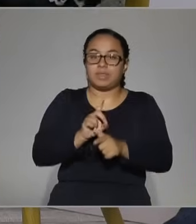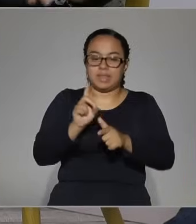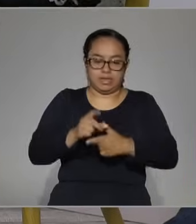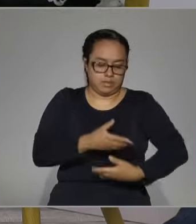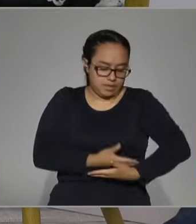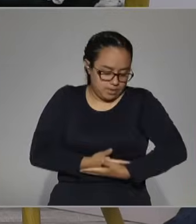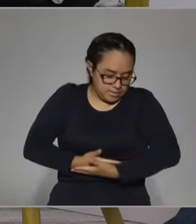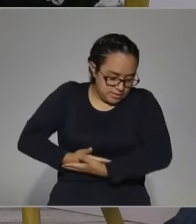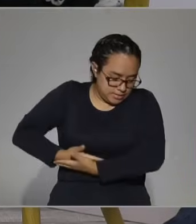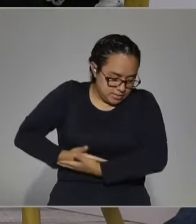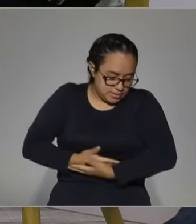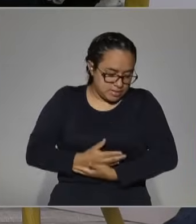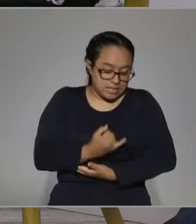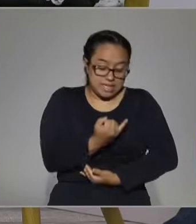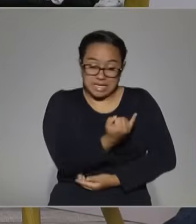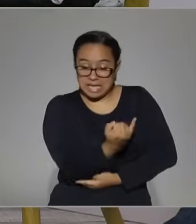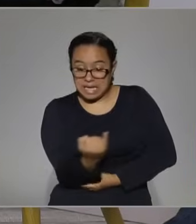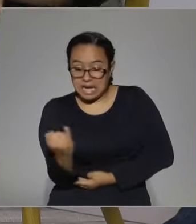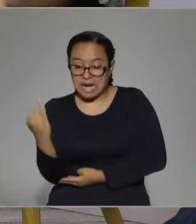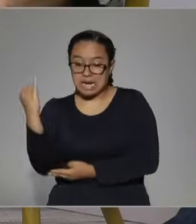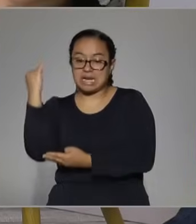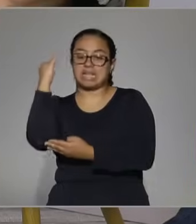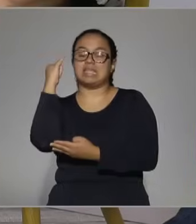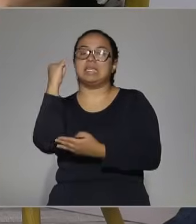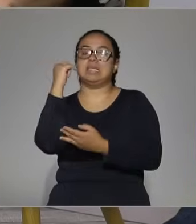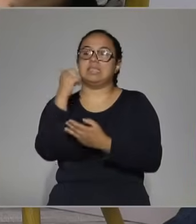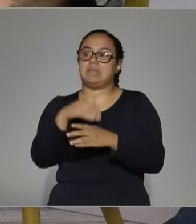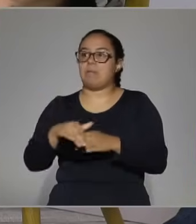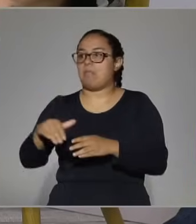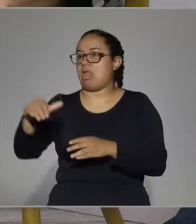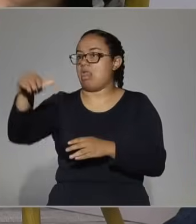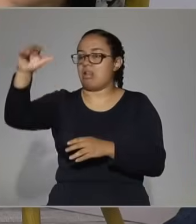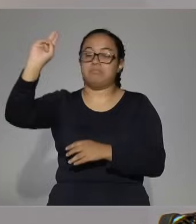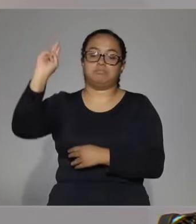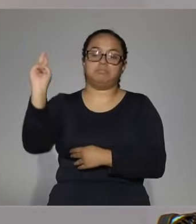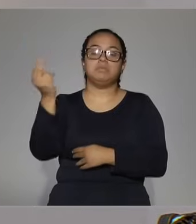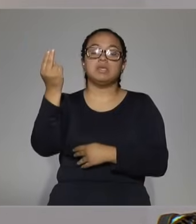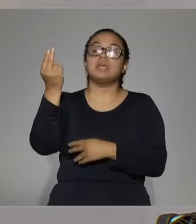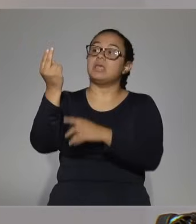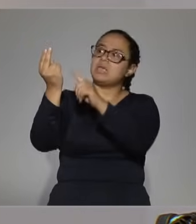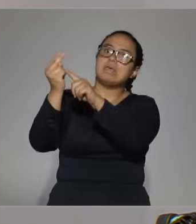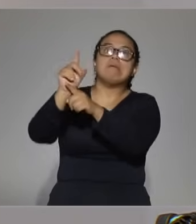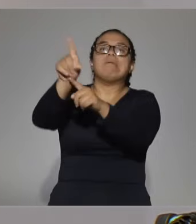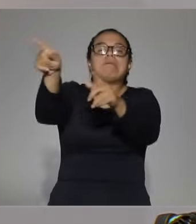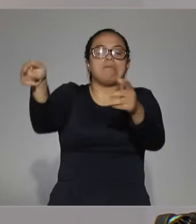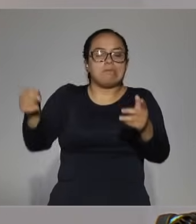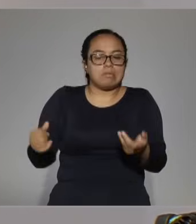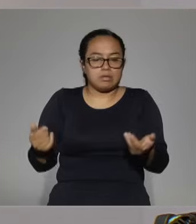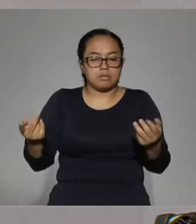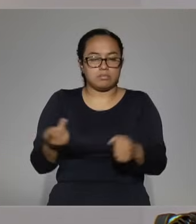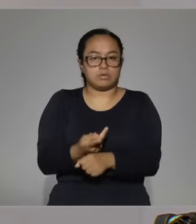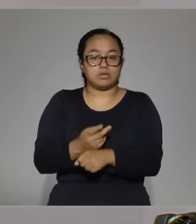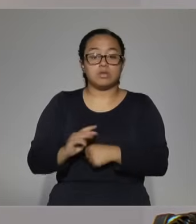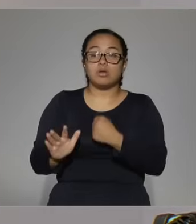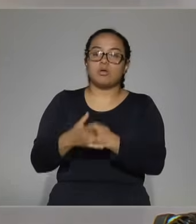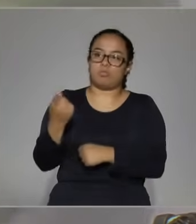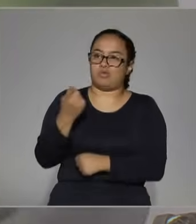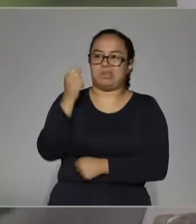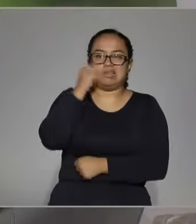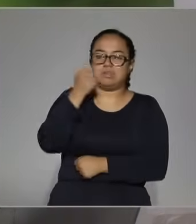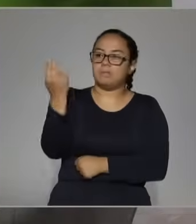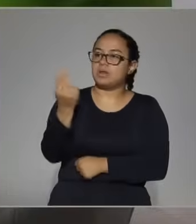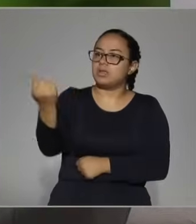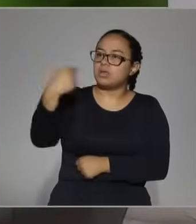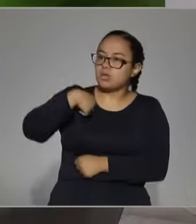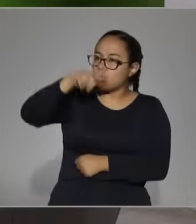brazos, maternal, kinder, primaria, universidad, y yo diría y después, porque siempre necesitas un consejo, un apoyo y